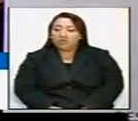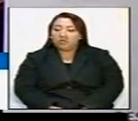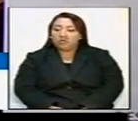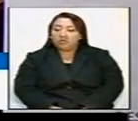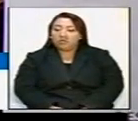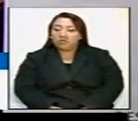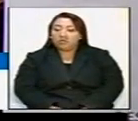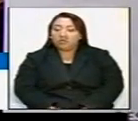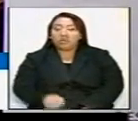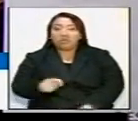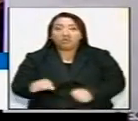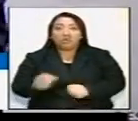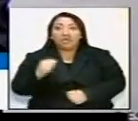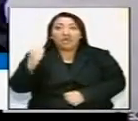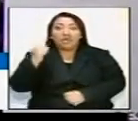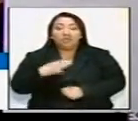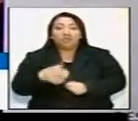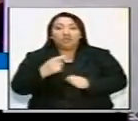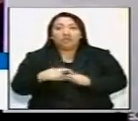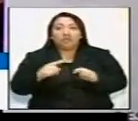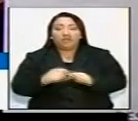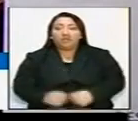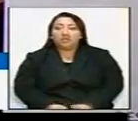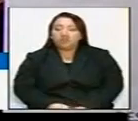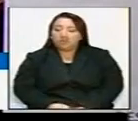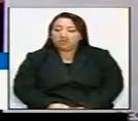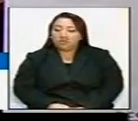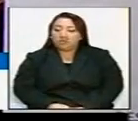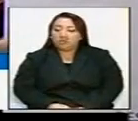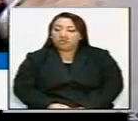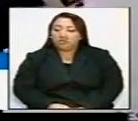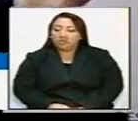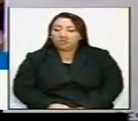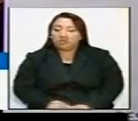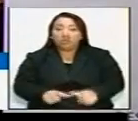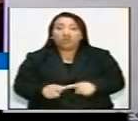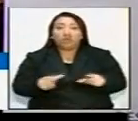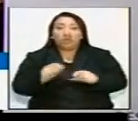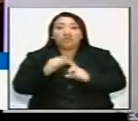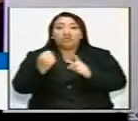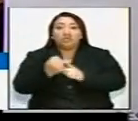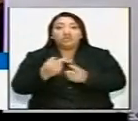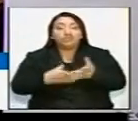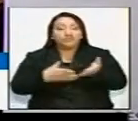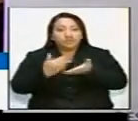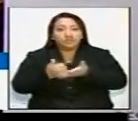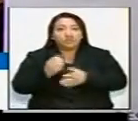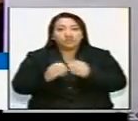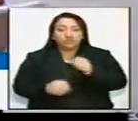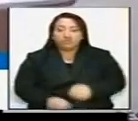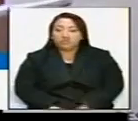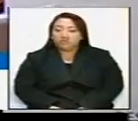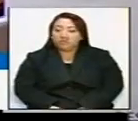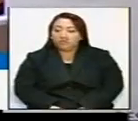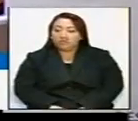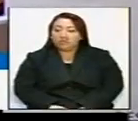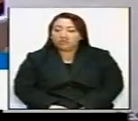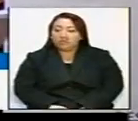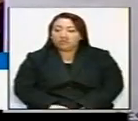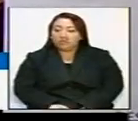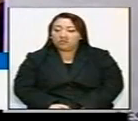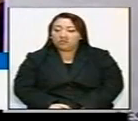ganancias en los diferentes áreas de la sociedad que se iban a beneficiar de la reforma. Y como el viceministro